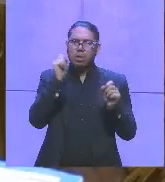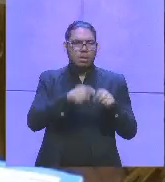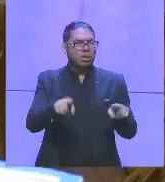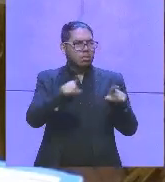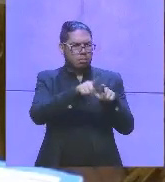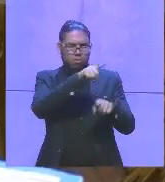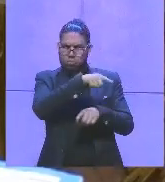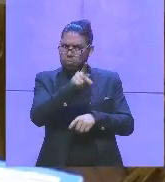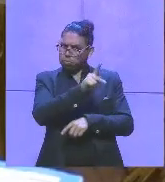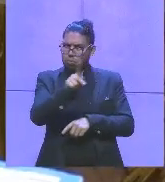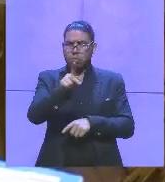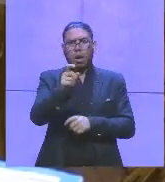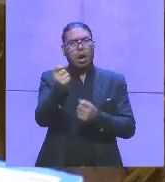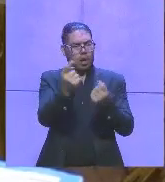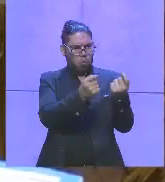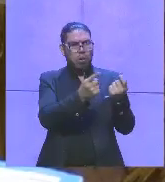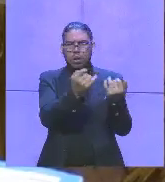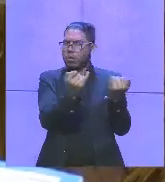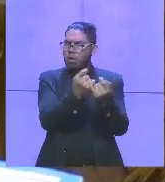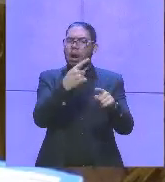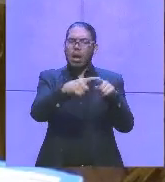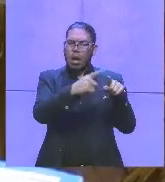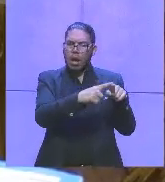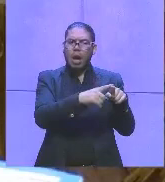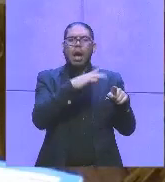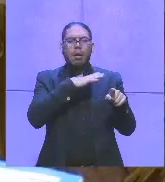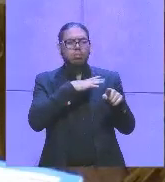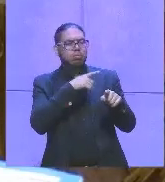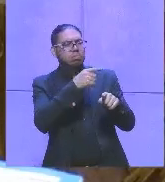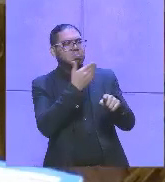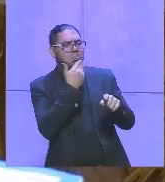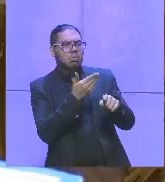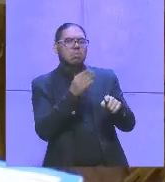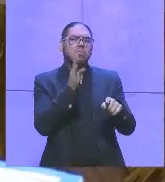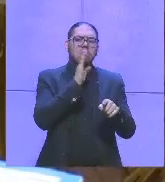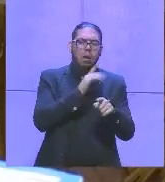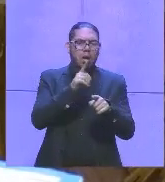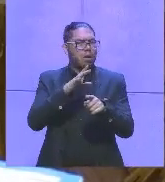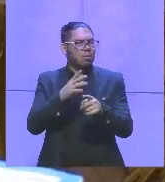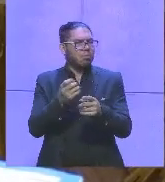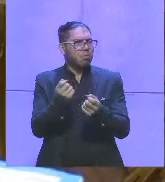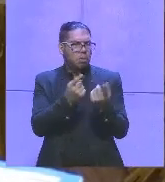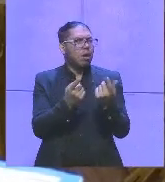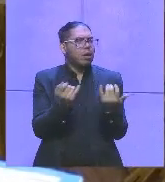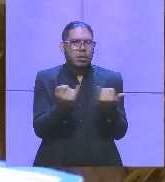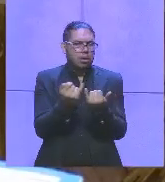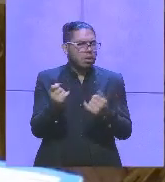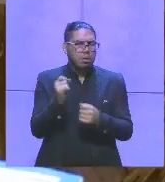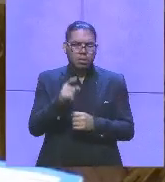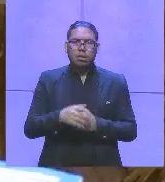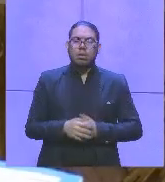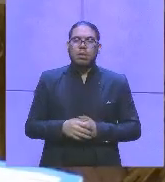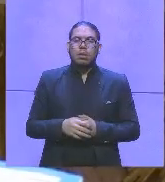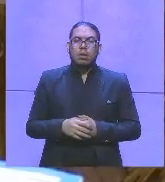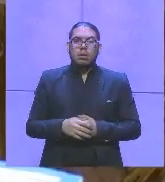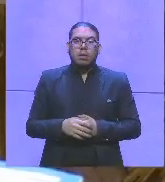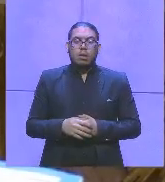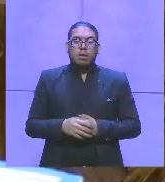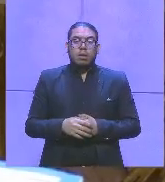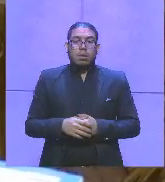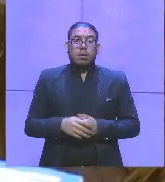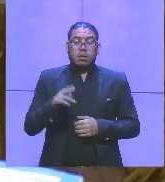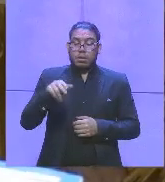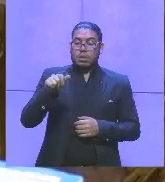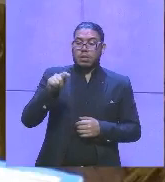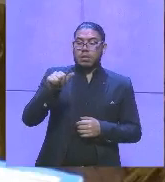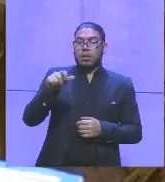distintas y podemos tener virtudes y defectos. Natalia Calera Calero es crítica con la resolución de la